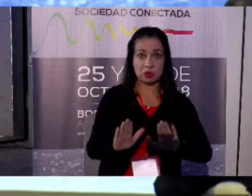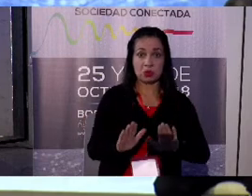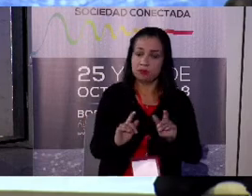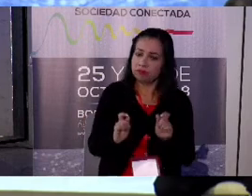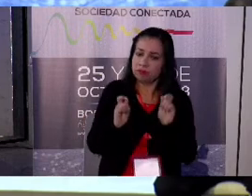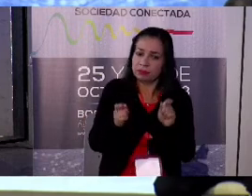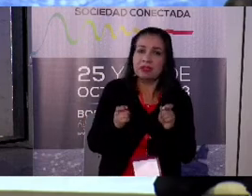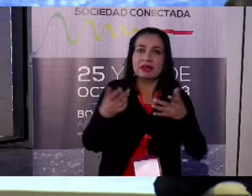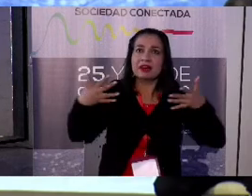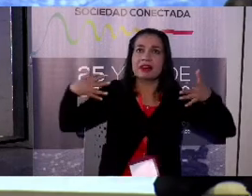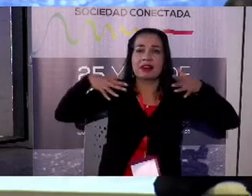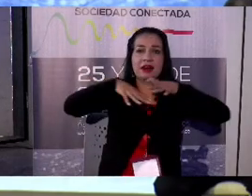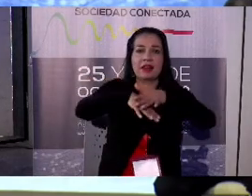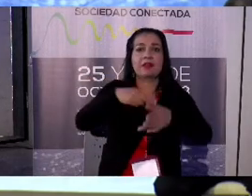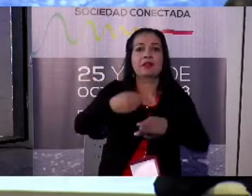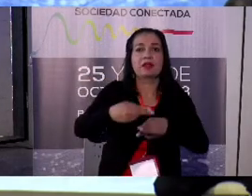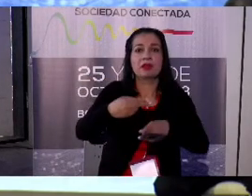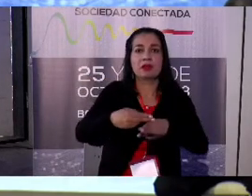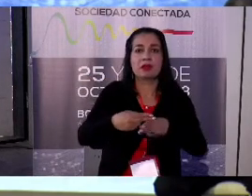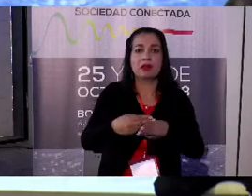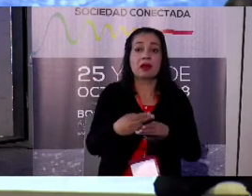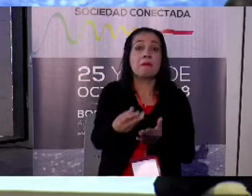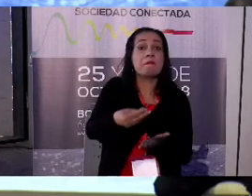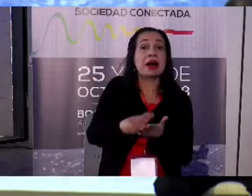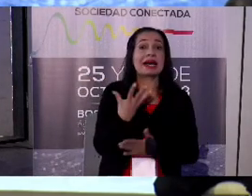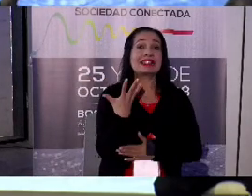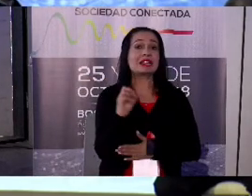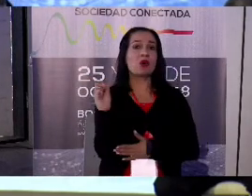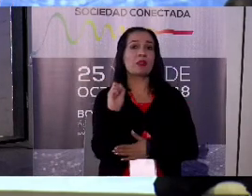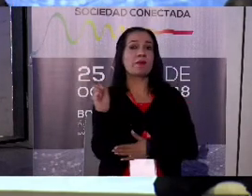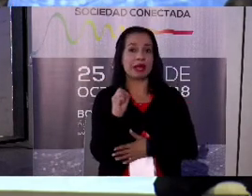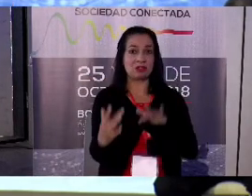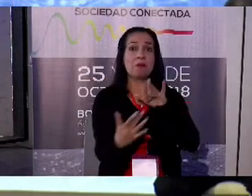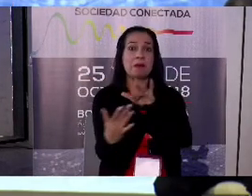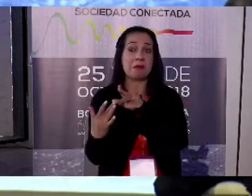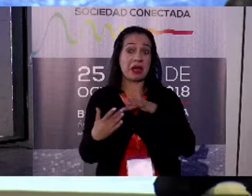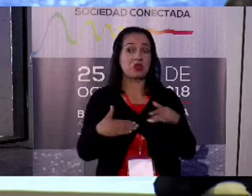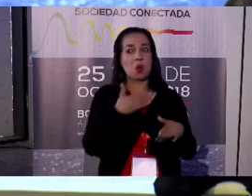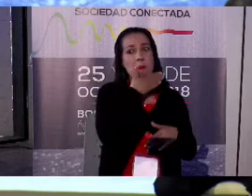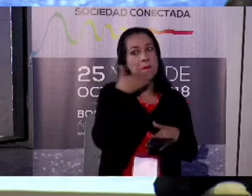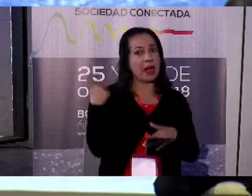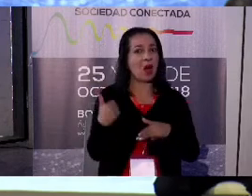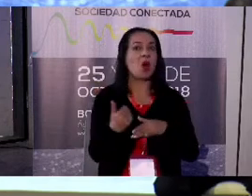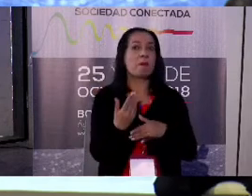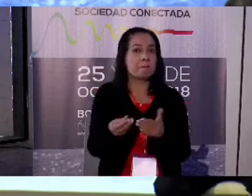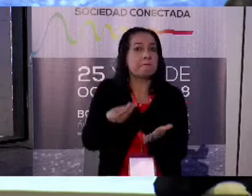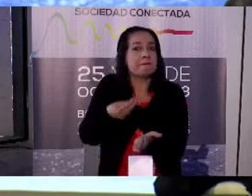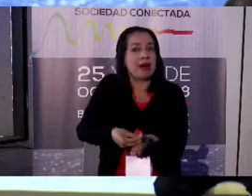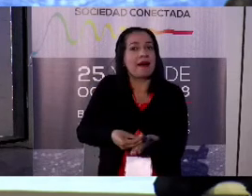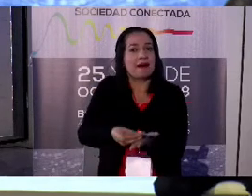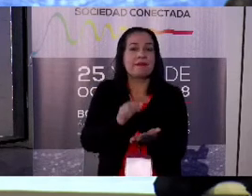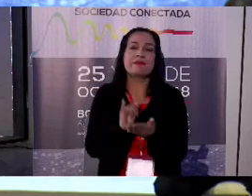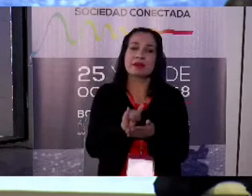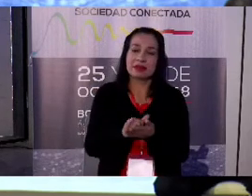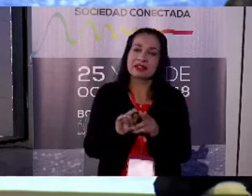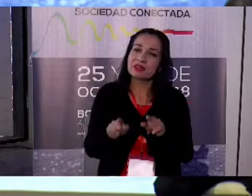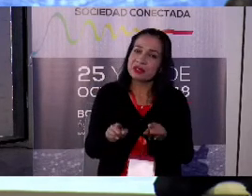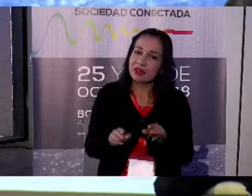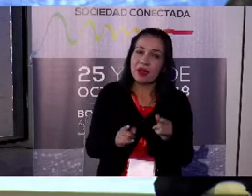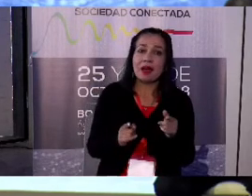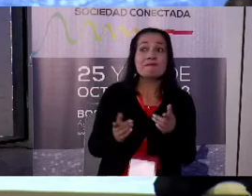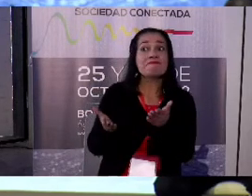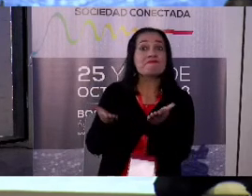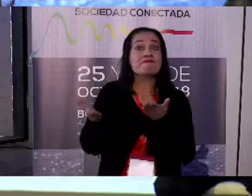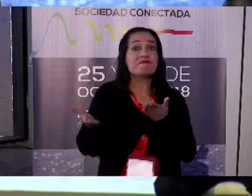de la red la le ponen págame 50 pesos y te conectas yo soy mejor que el otro Eh entonces las prestadoras se